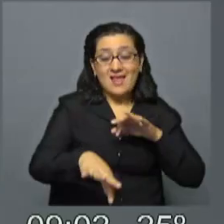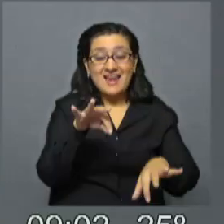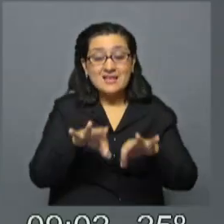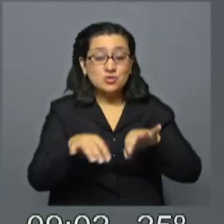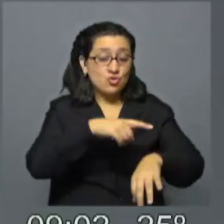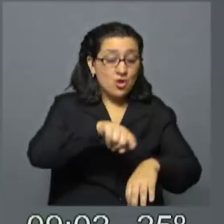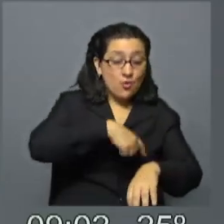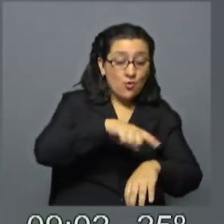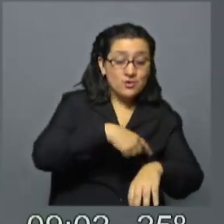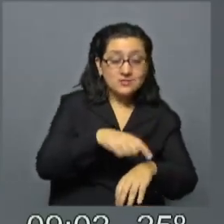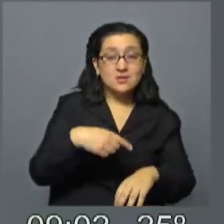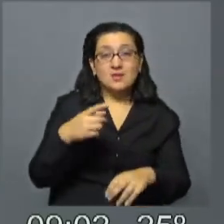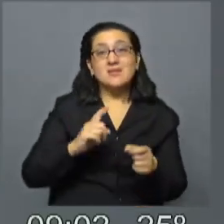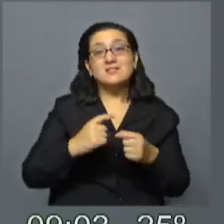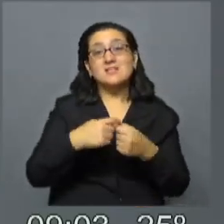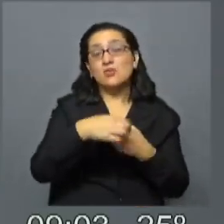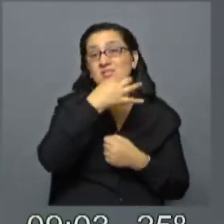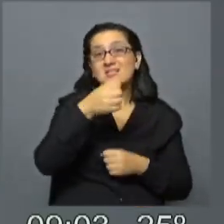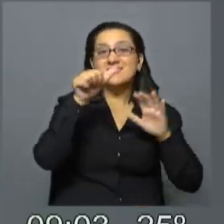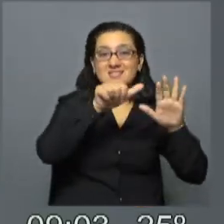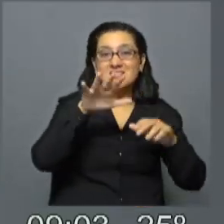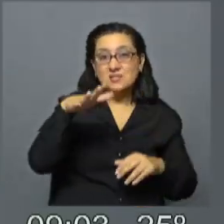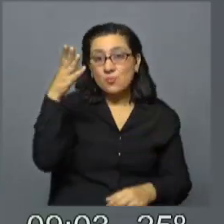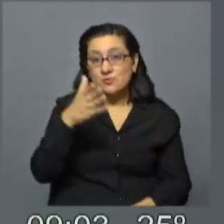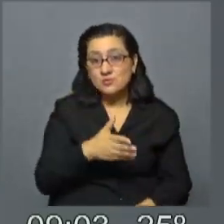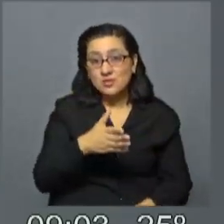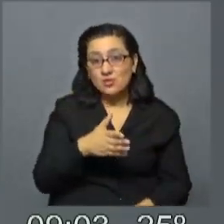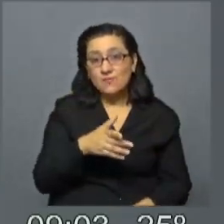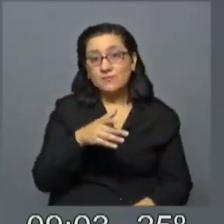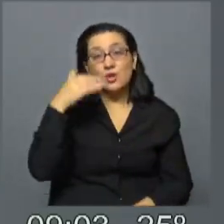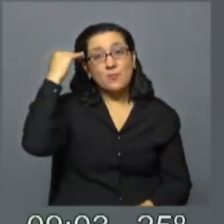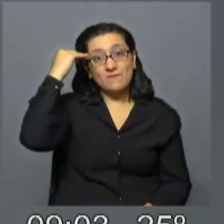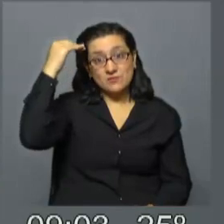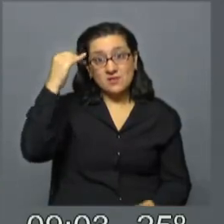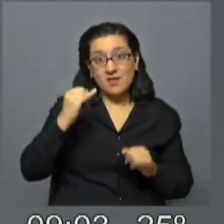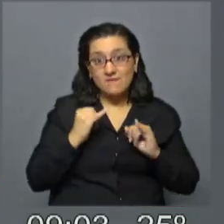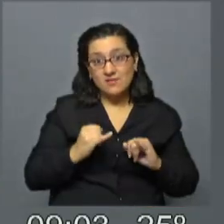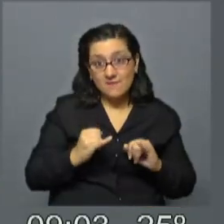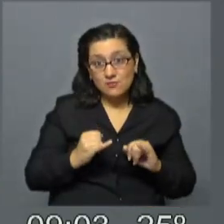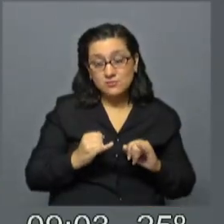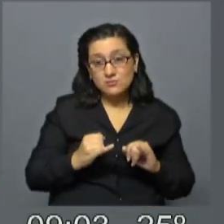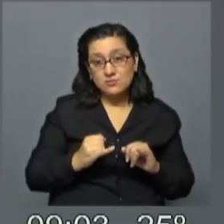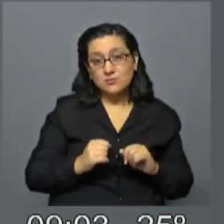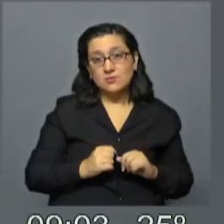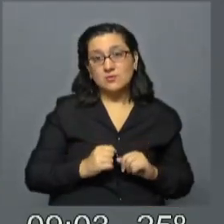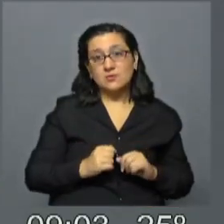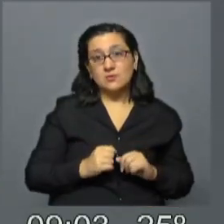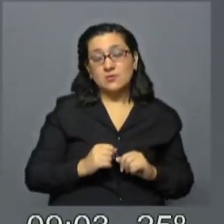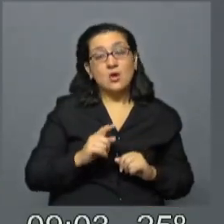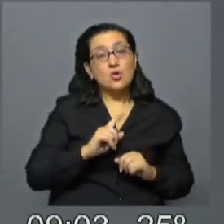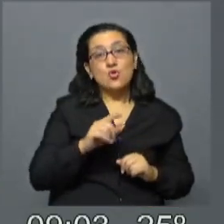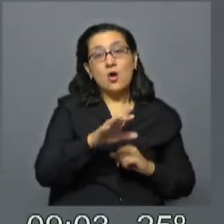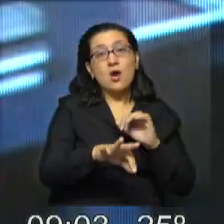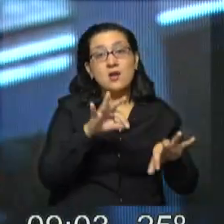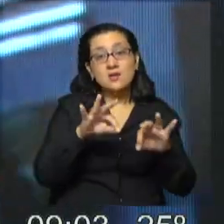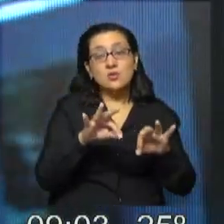horas y FENAPES, por ejemplo, señala que el 65% de los docentes efectivos de secundaria evitó tomar horas